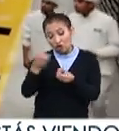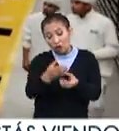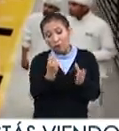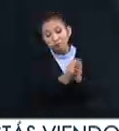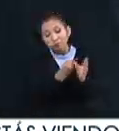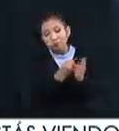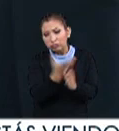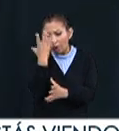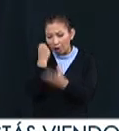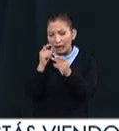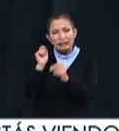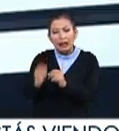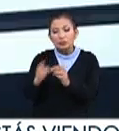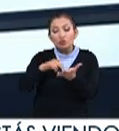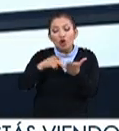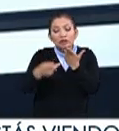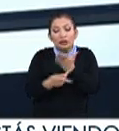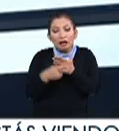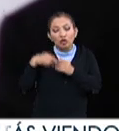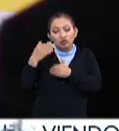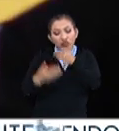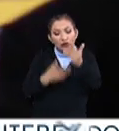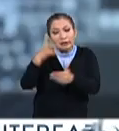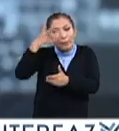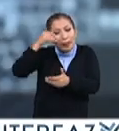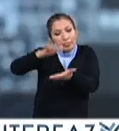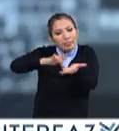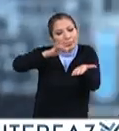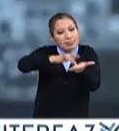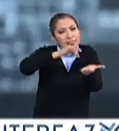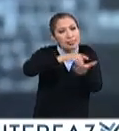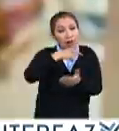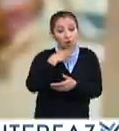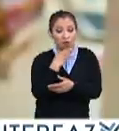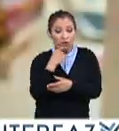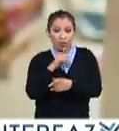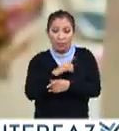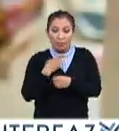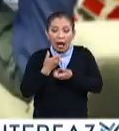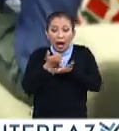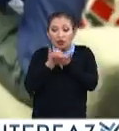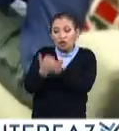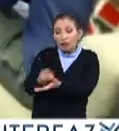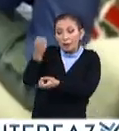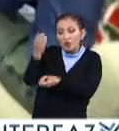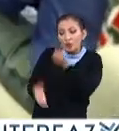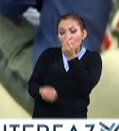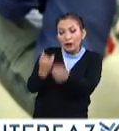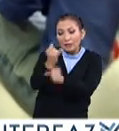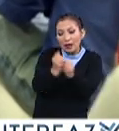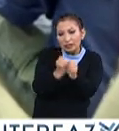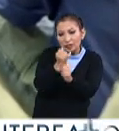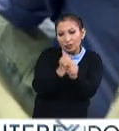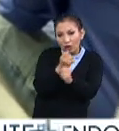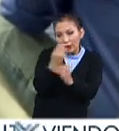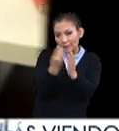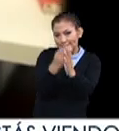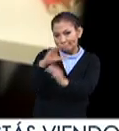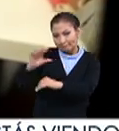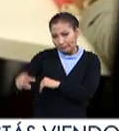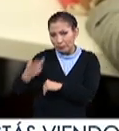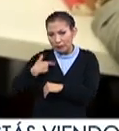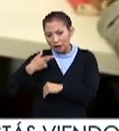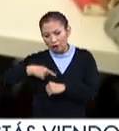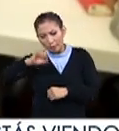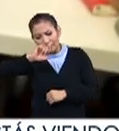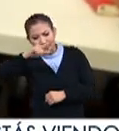en el Fab Lab se basa sobre proyectos en progreso y aprendizaje. Los usuarios deben contribuir a la documentación y a la instrucción.